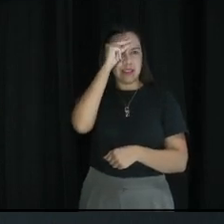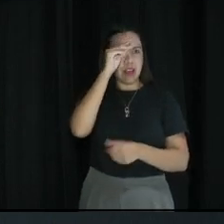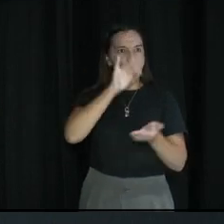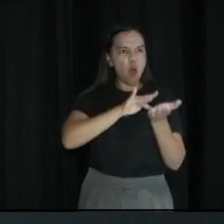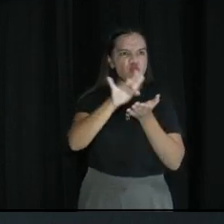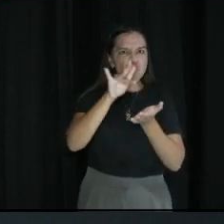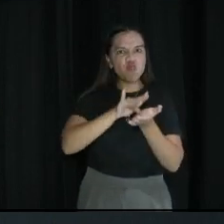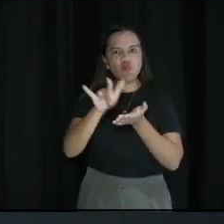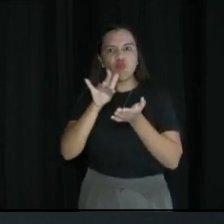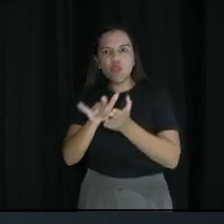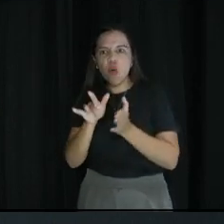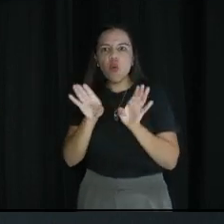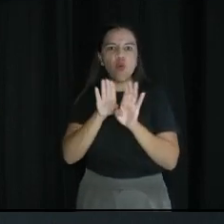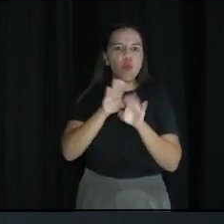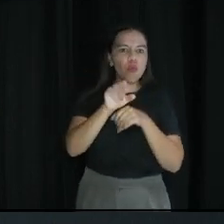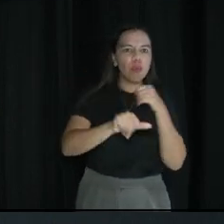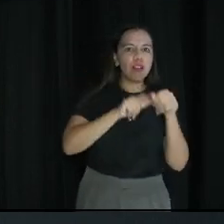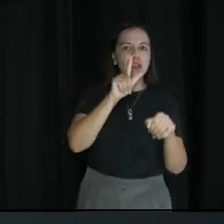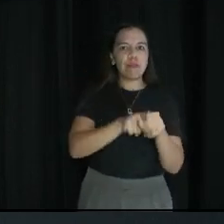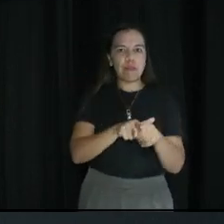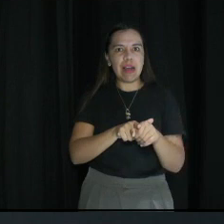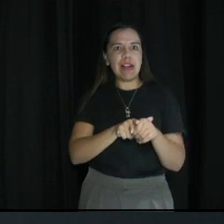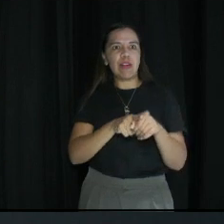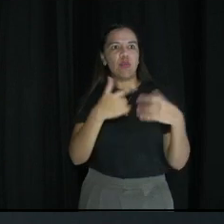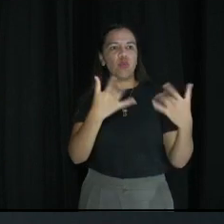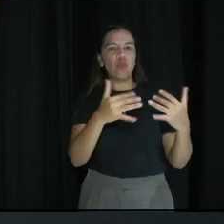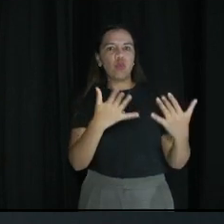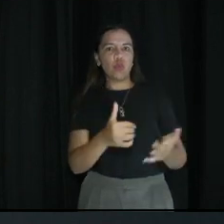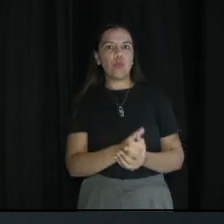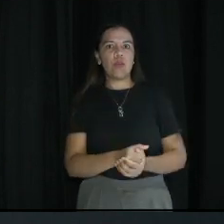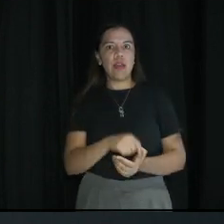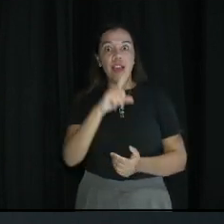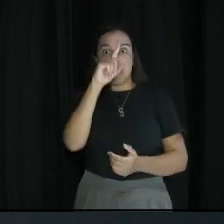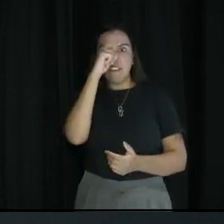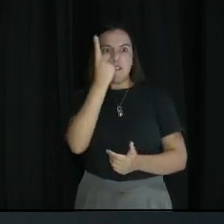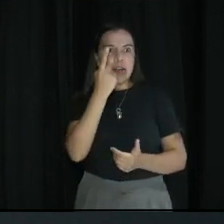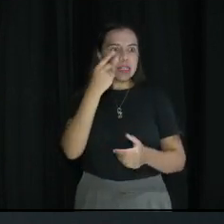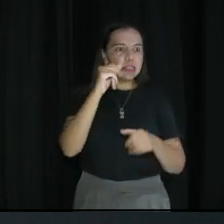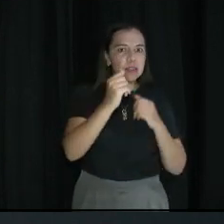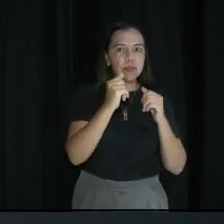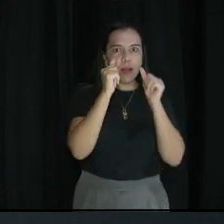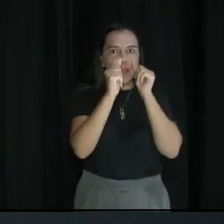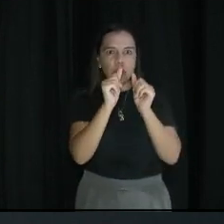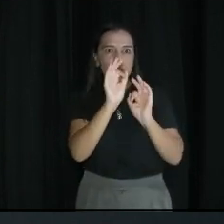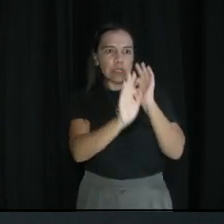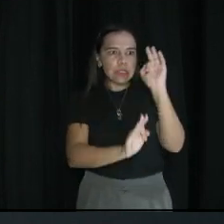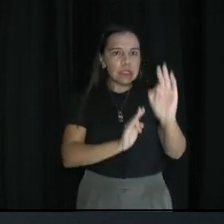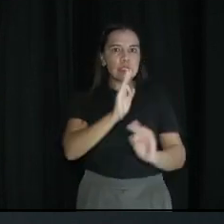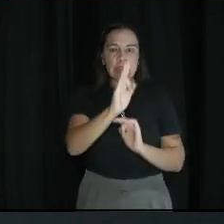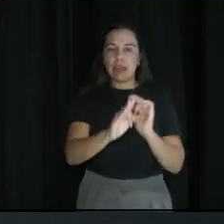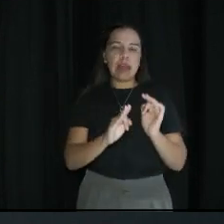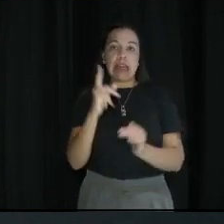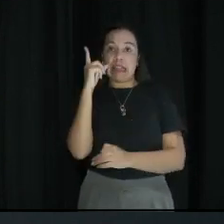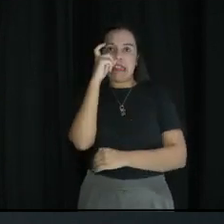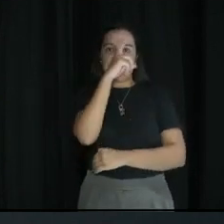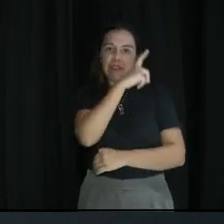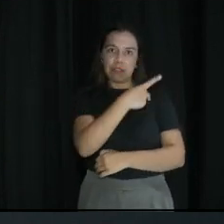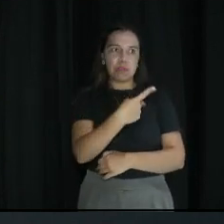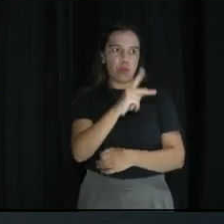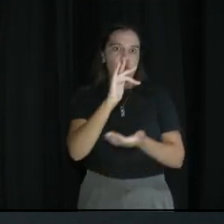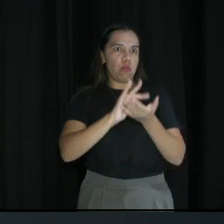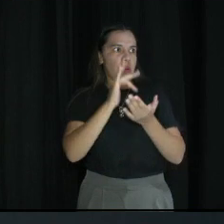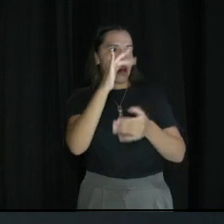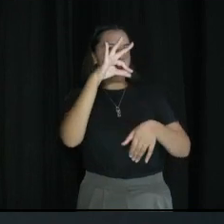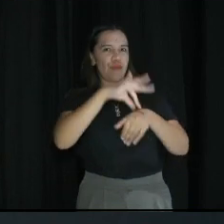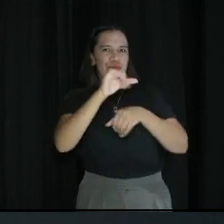en la manipulación de todos estos tipos de ejemplares, que no es fácil poderlos manipular y menos en las circunstancias en las que se encuentran. Gracias,